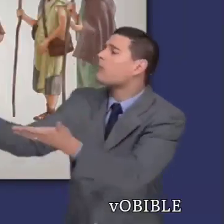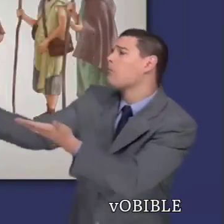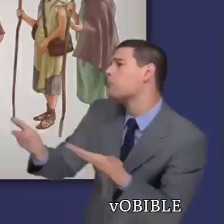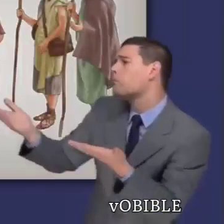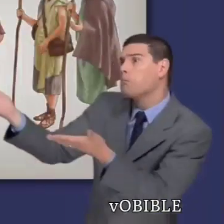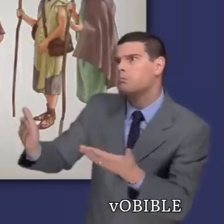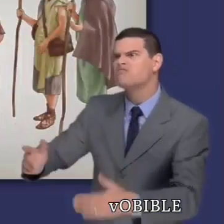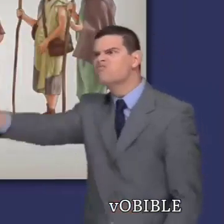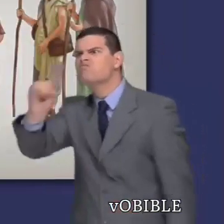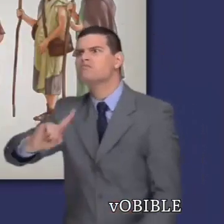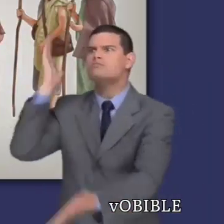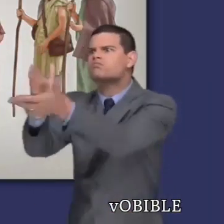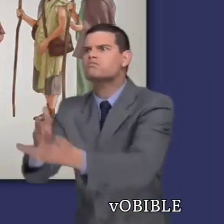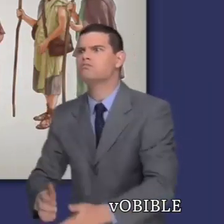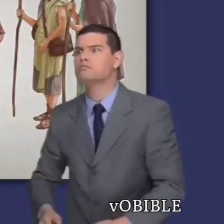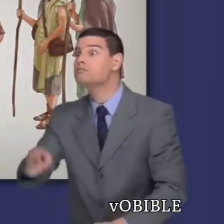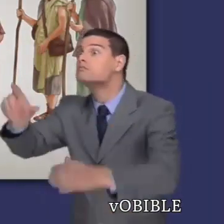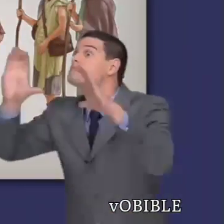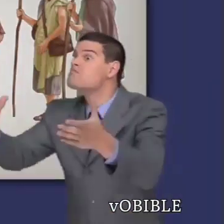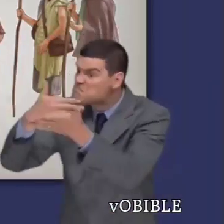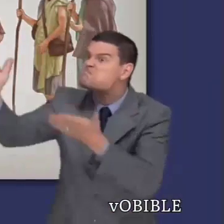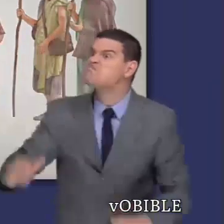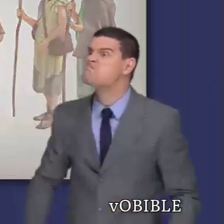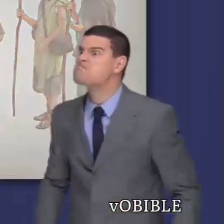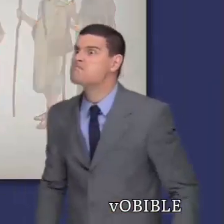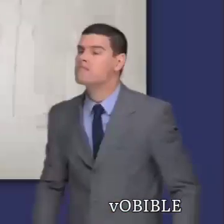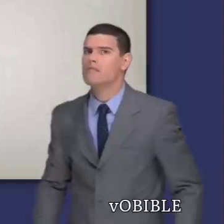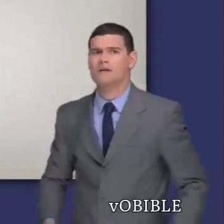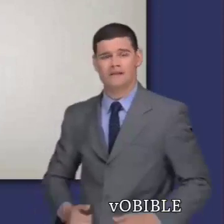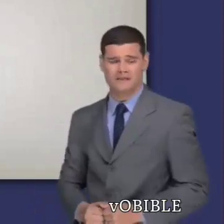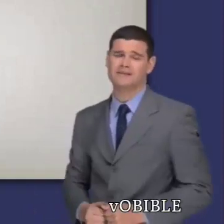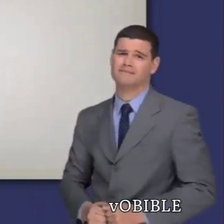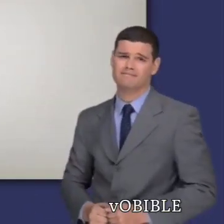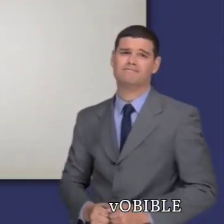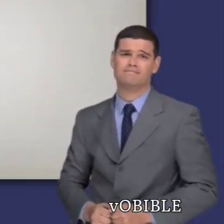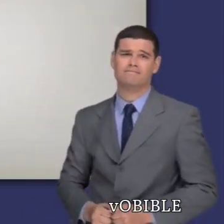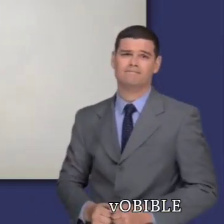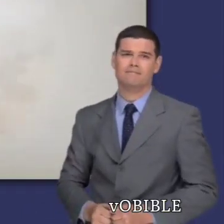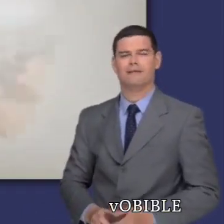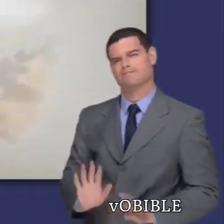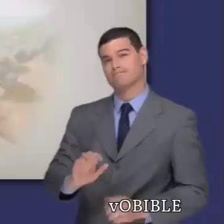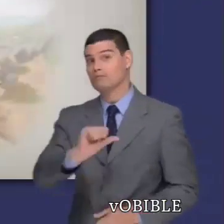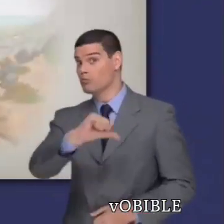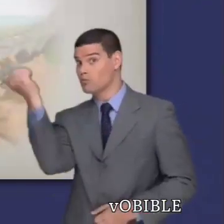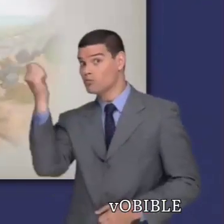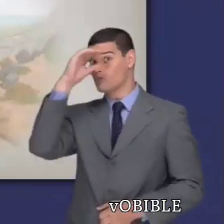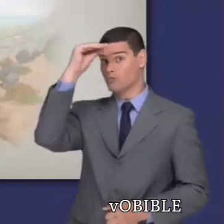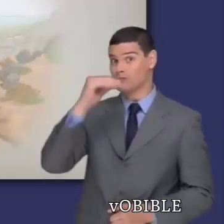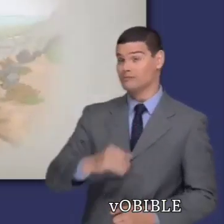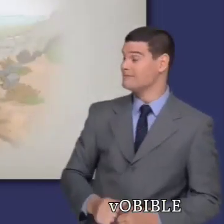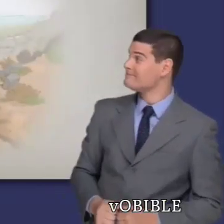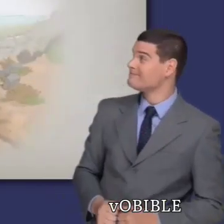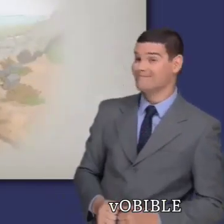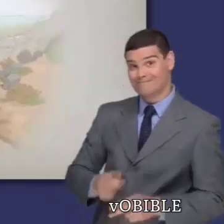otros fueran hospitalarios y quería echarlos de la congregación. Sin embargo,